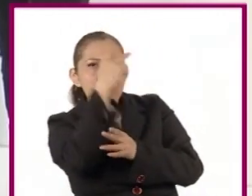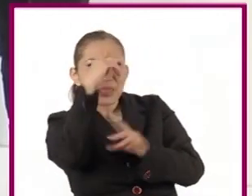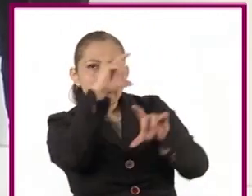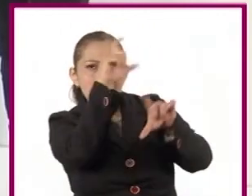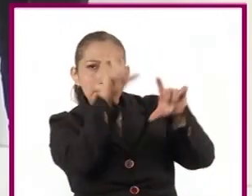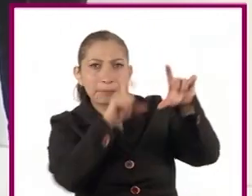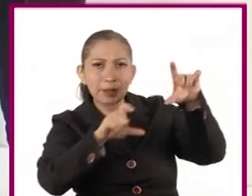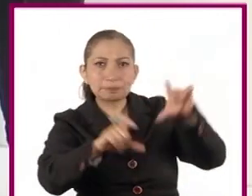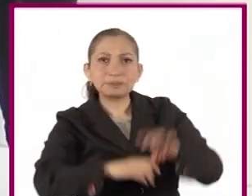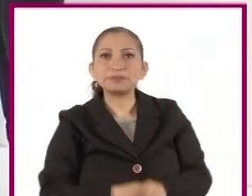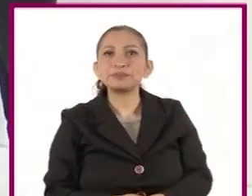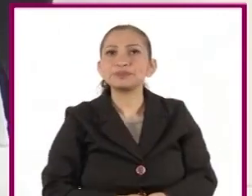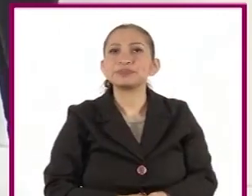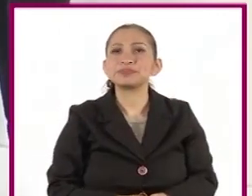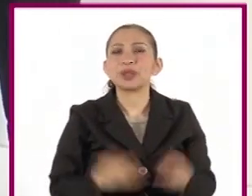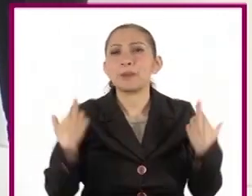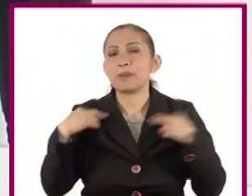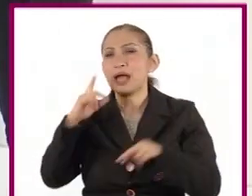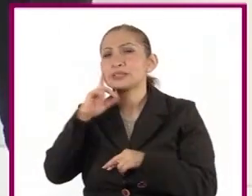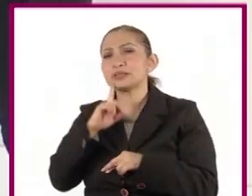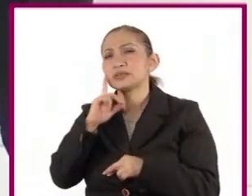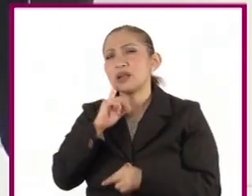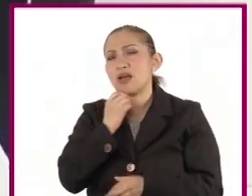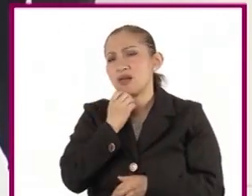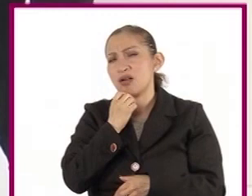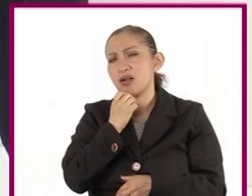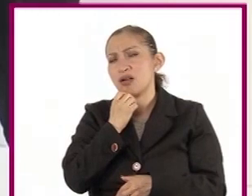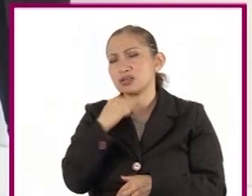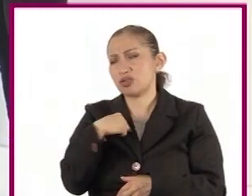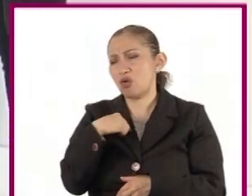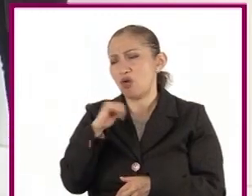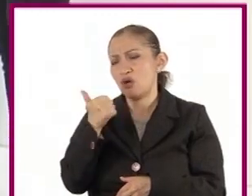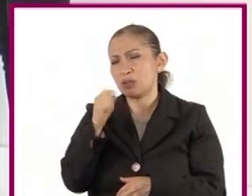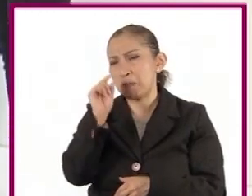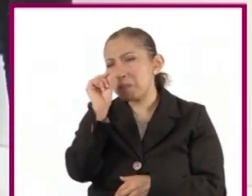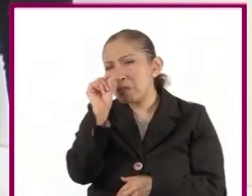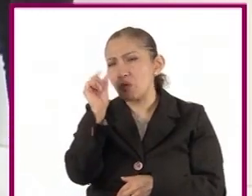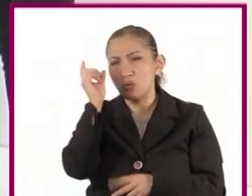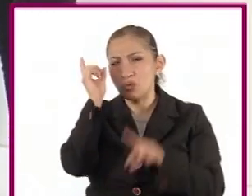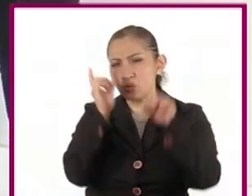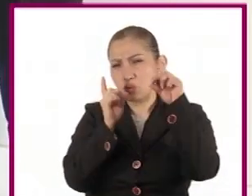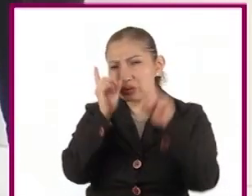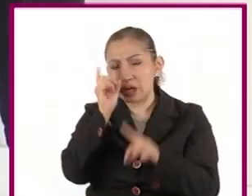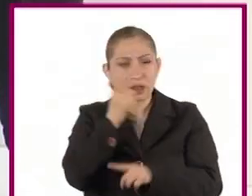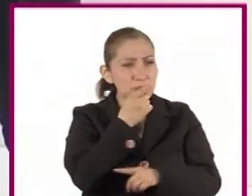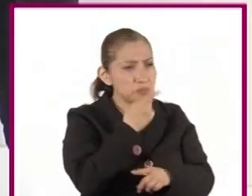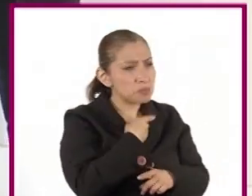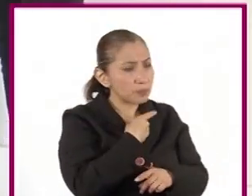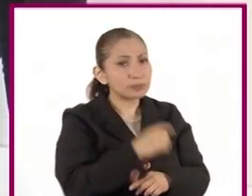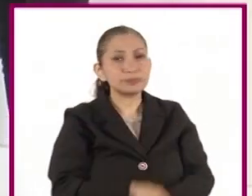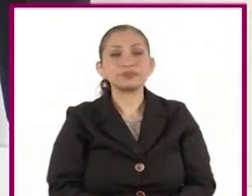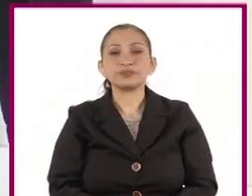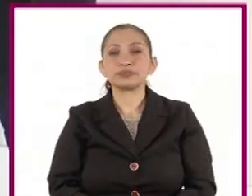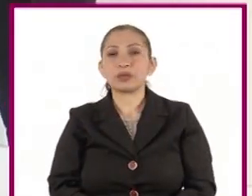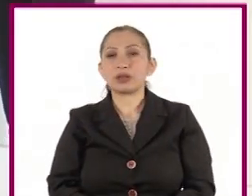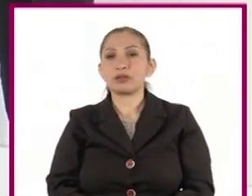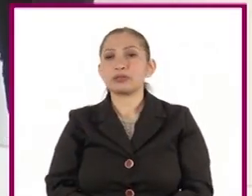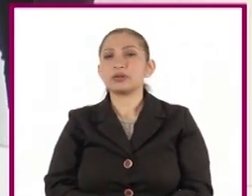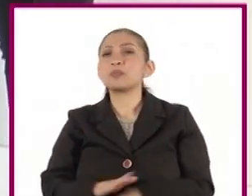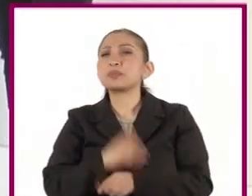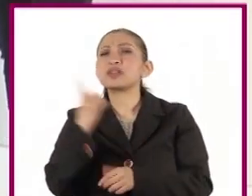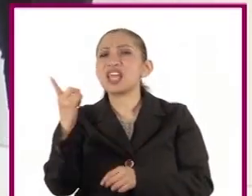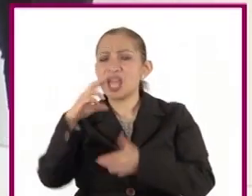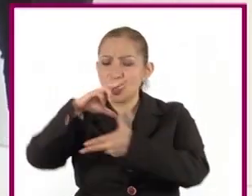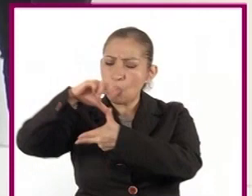Nacional. Maestra, me surgió una pequeña duda. Dime, Leslie. Bueno, ¿por qué